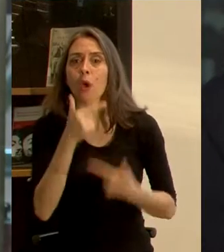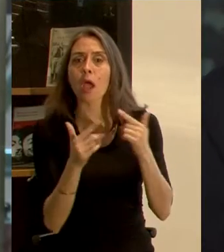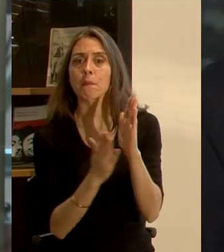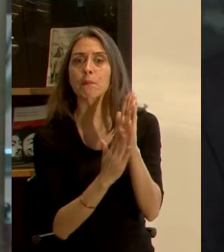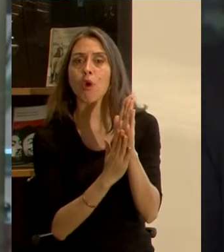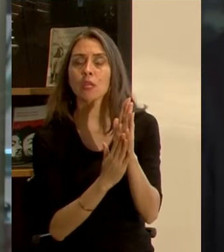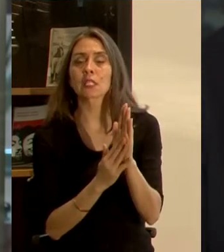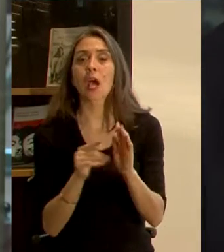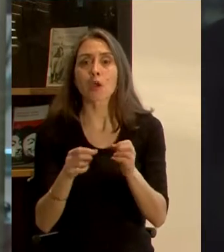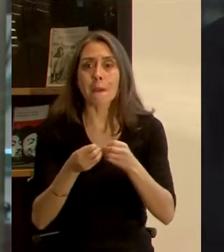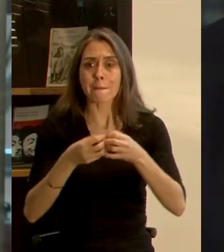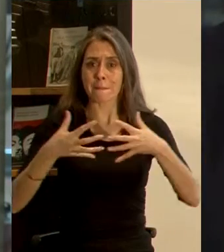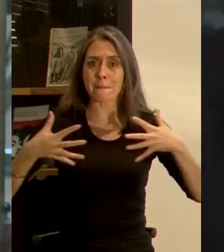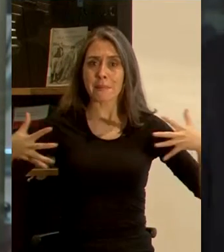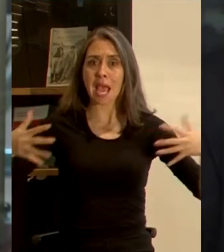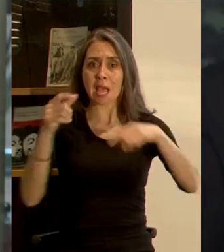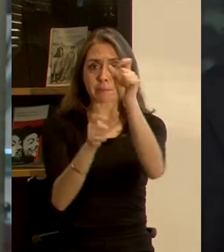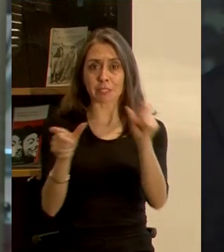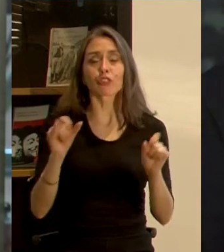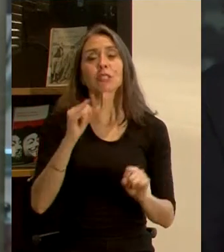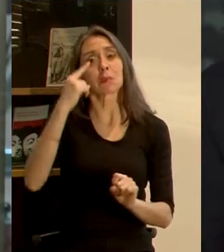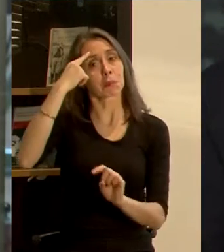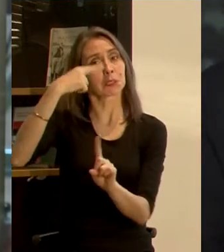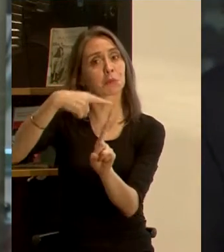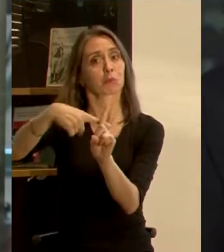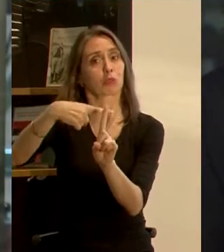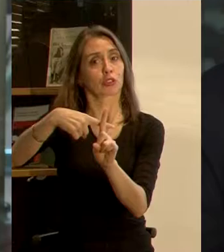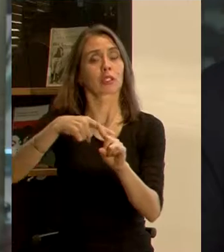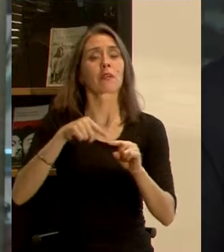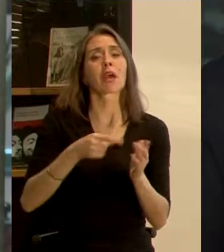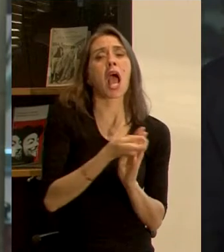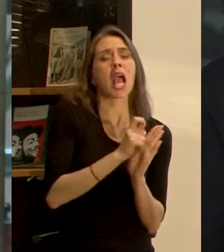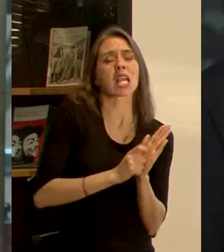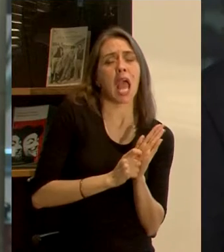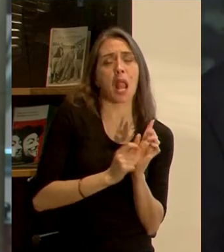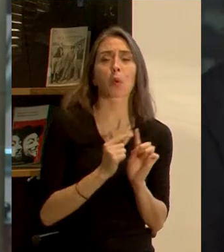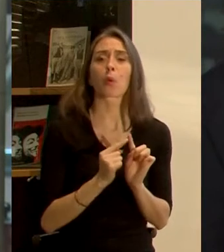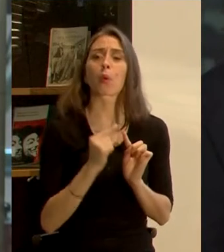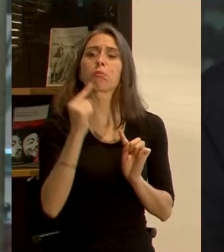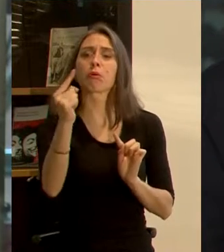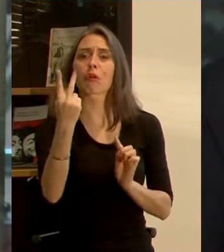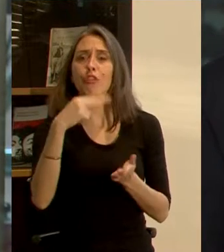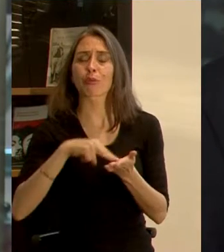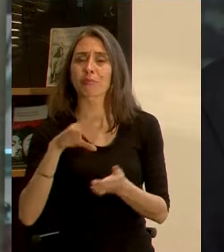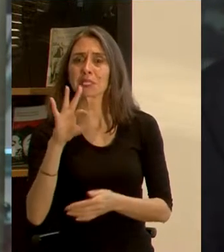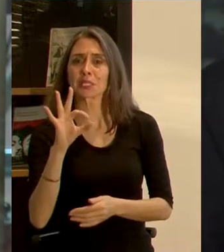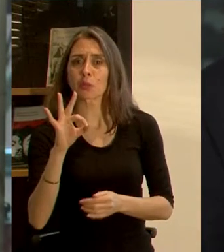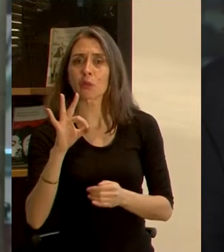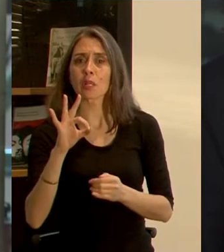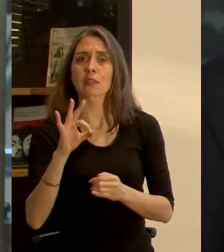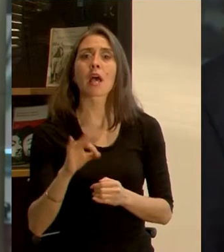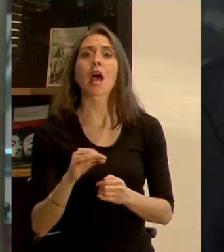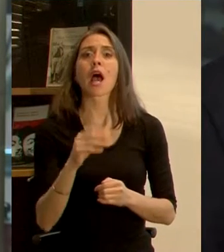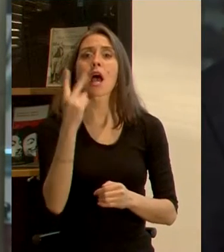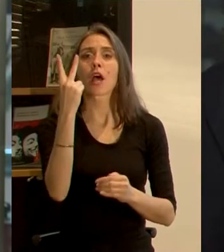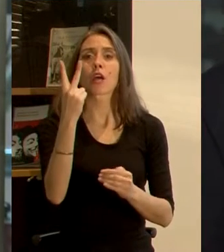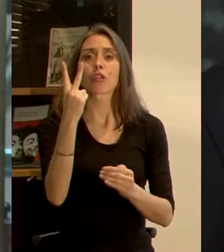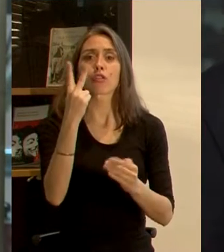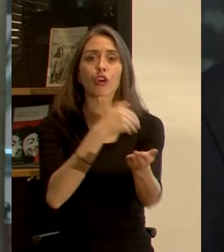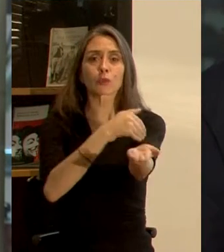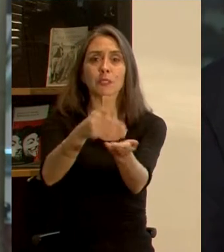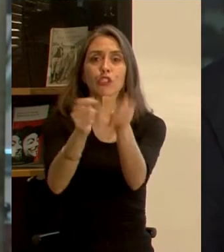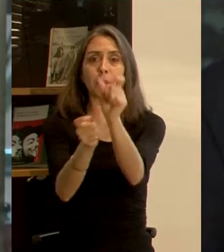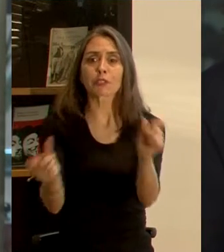tener un crecimiento poblacional. Si somos optimistas, de aquí al 2050 deberíamos crecer en 2.000 millones de habitantes,